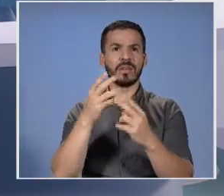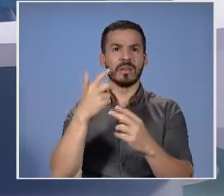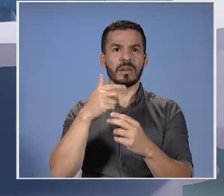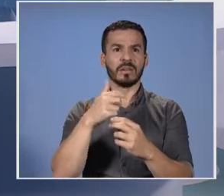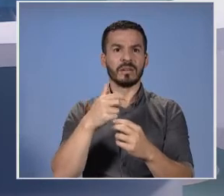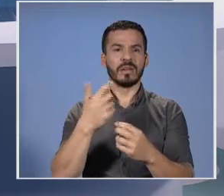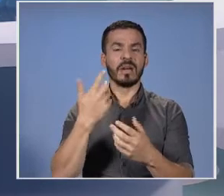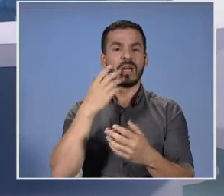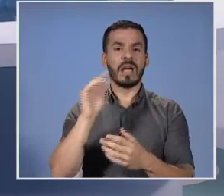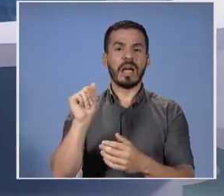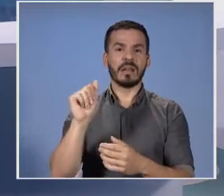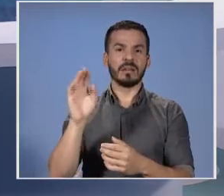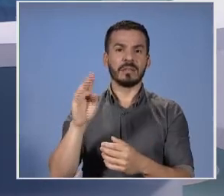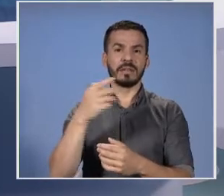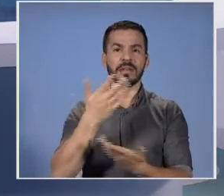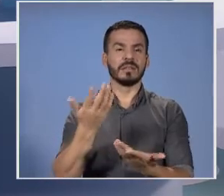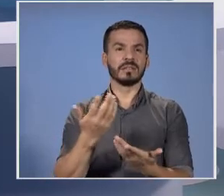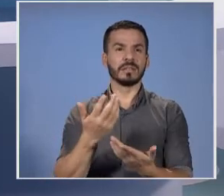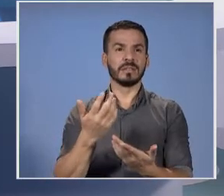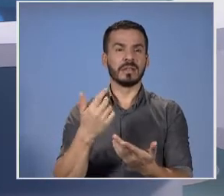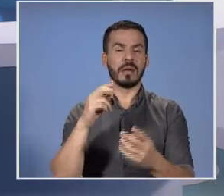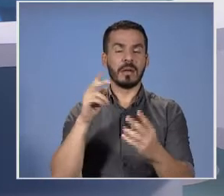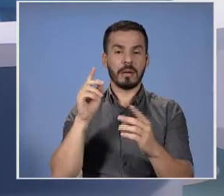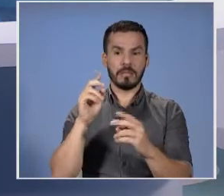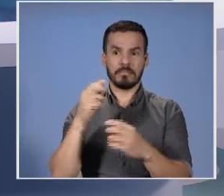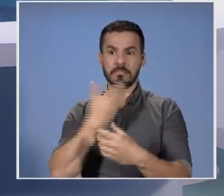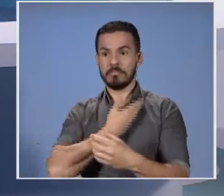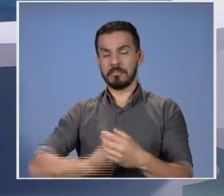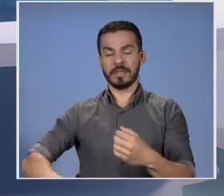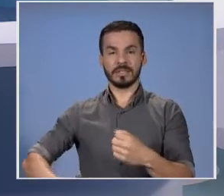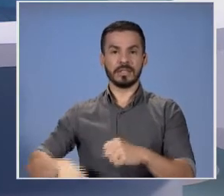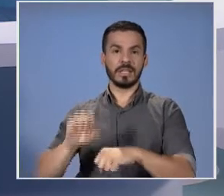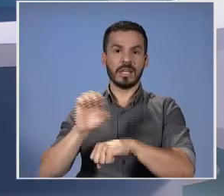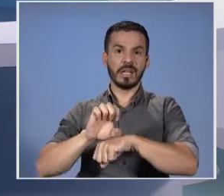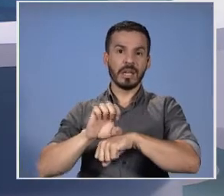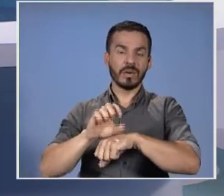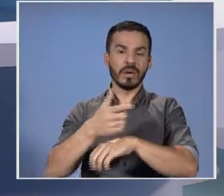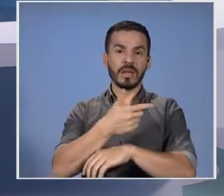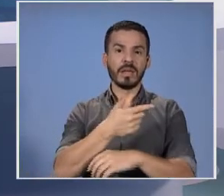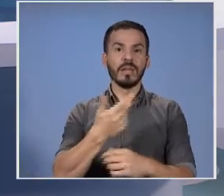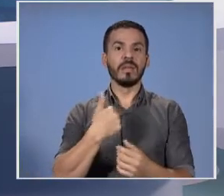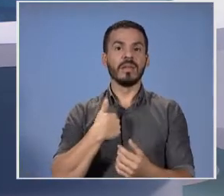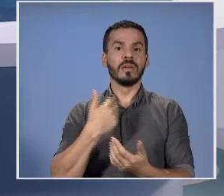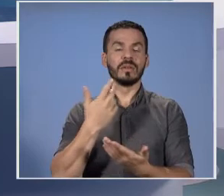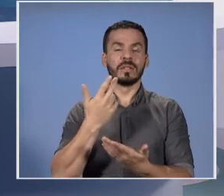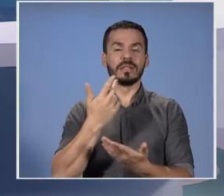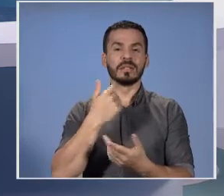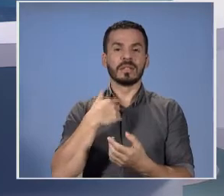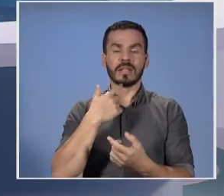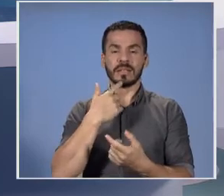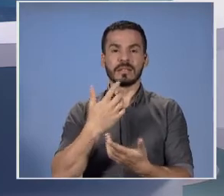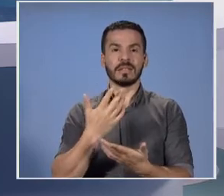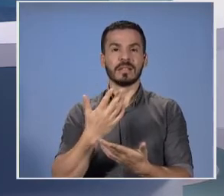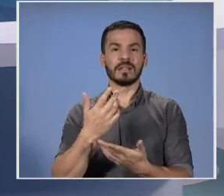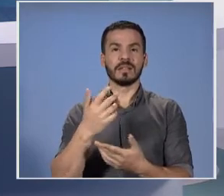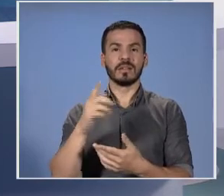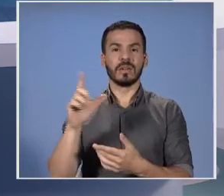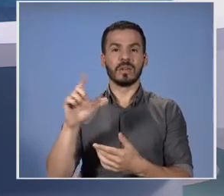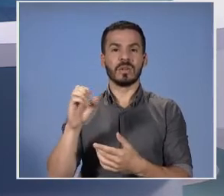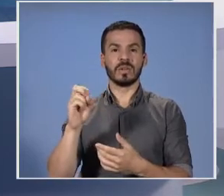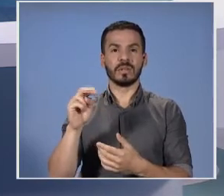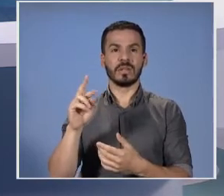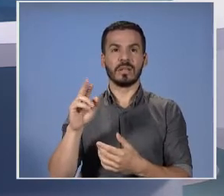bilaterales. Alejandro Barahona, ¿verdad? Con el presidente de Ecuador, nos estaba poniendo en perspectiva aquí, nos estaba citando más bien